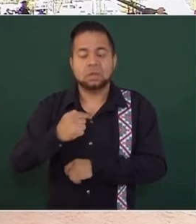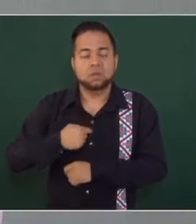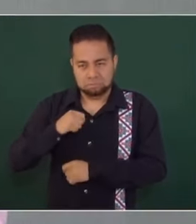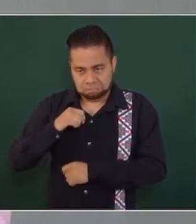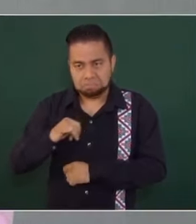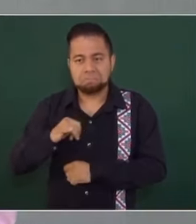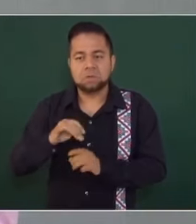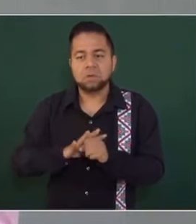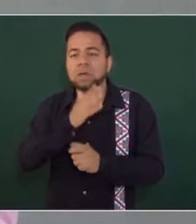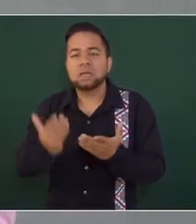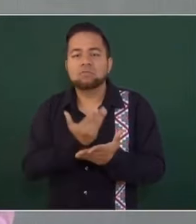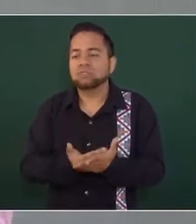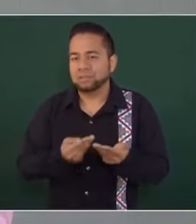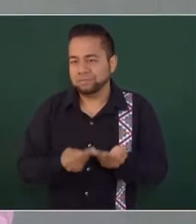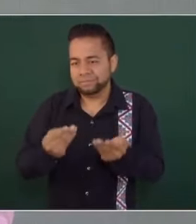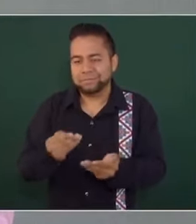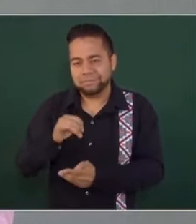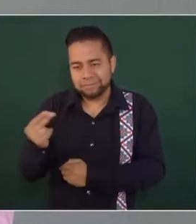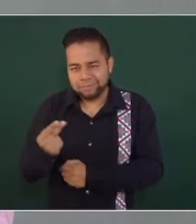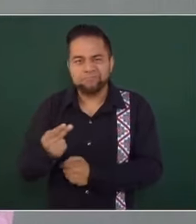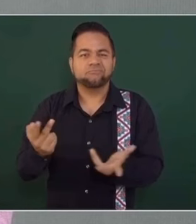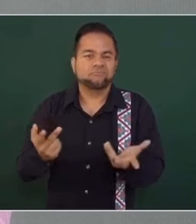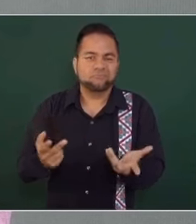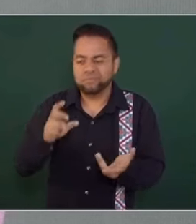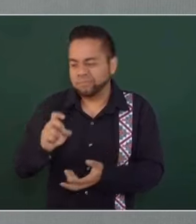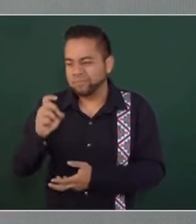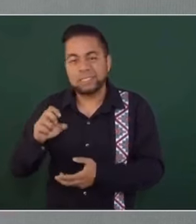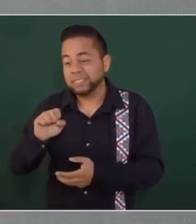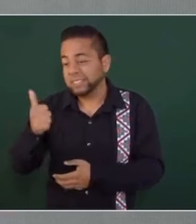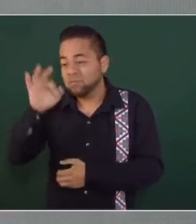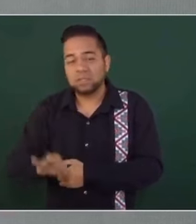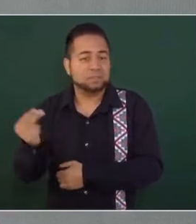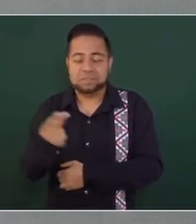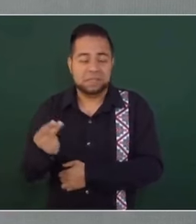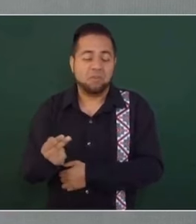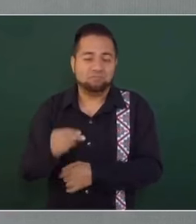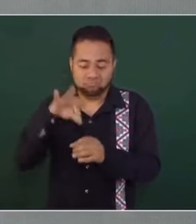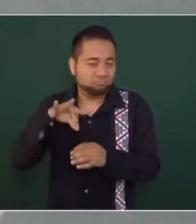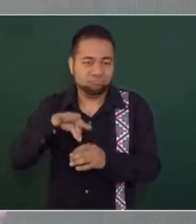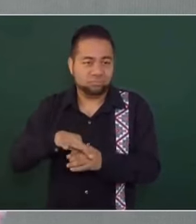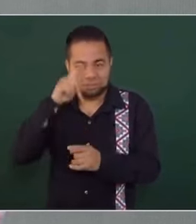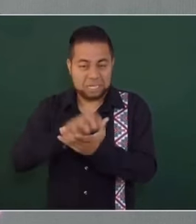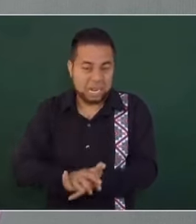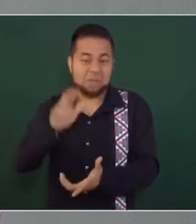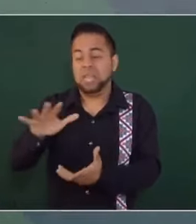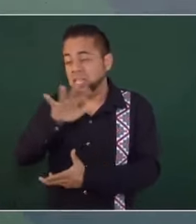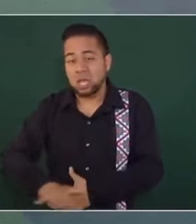dejar una iniciativa. Se requieren 2/3 partes de los votos, votación de